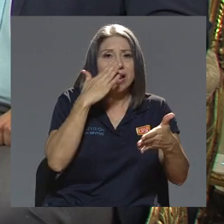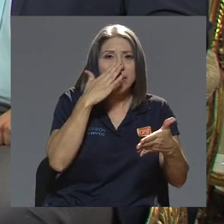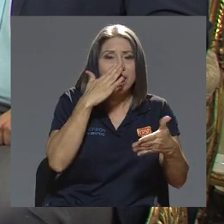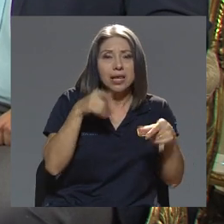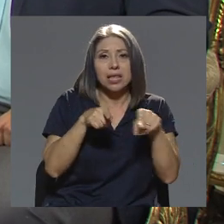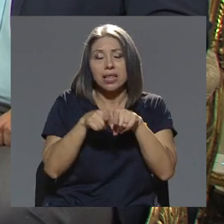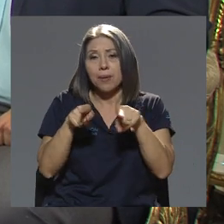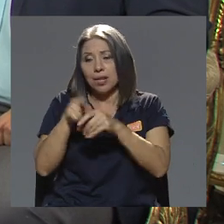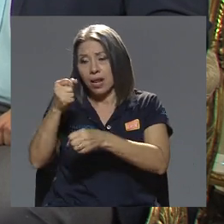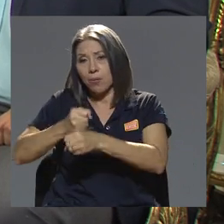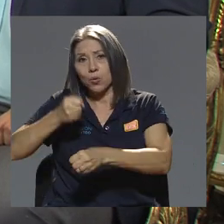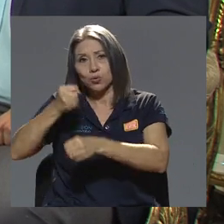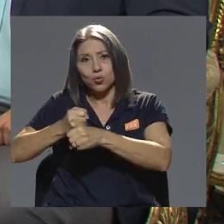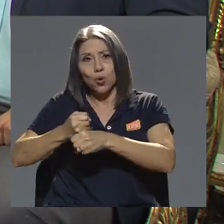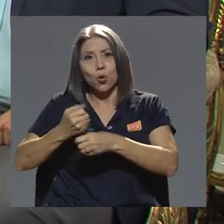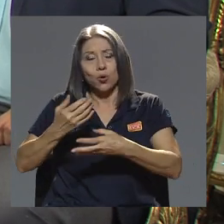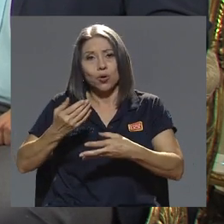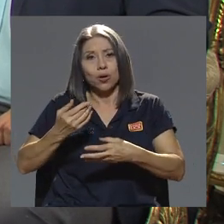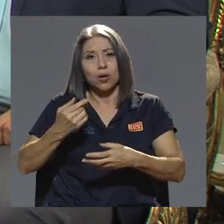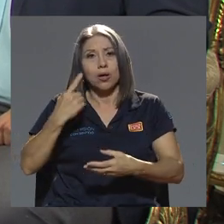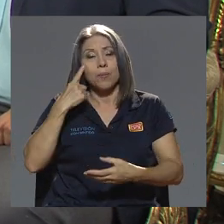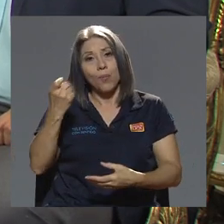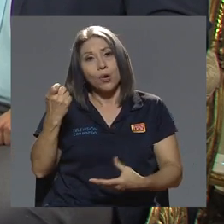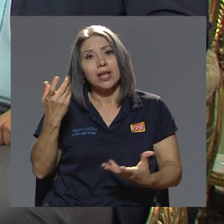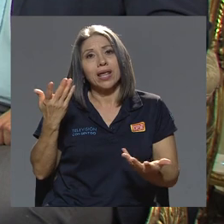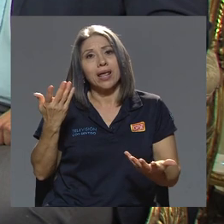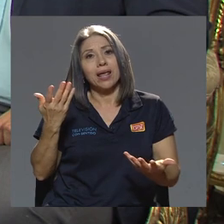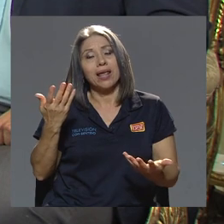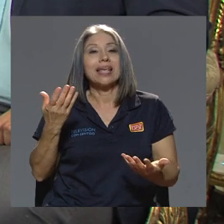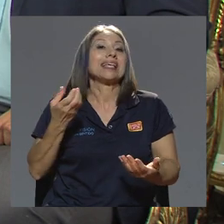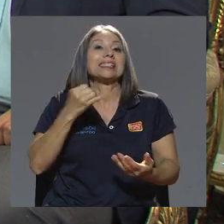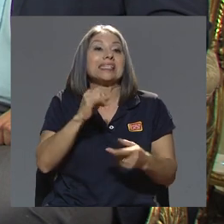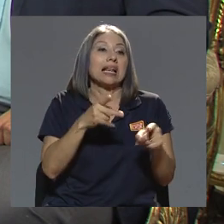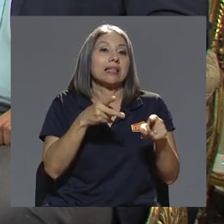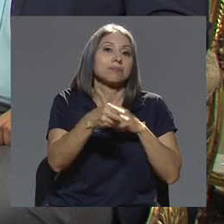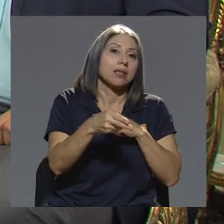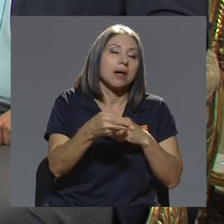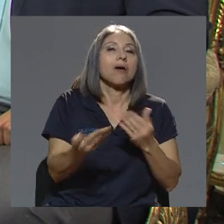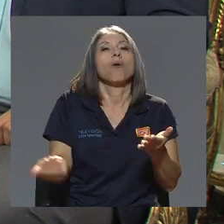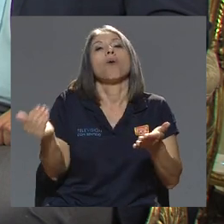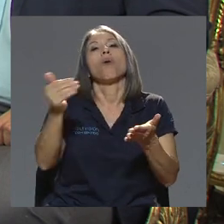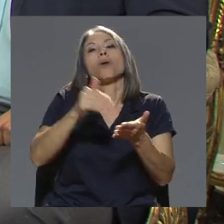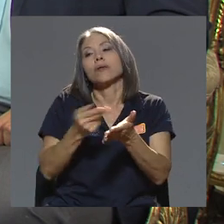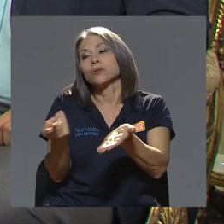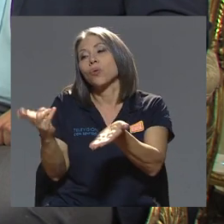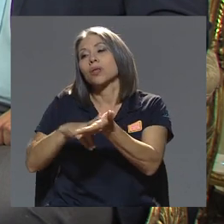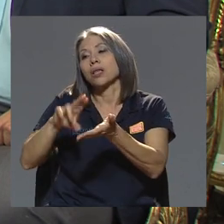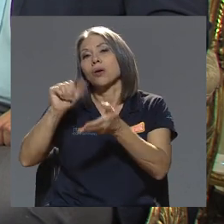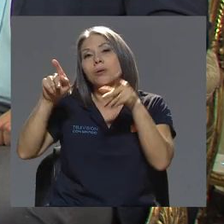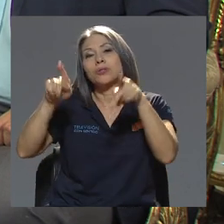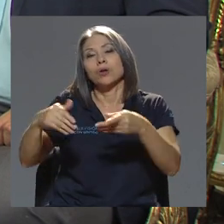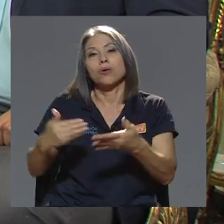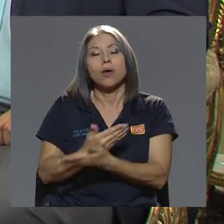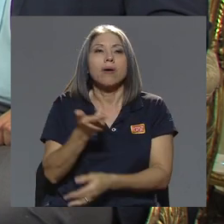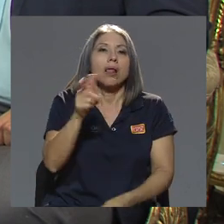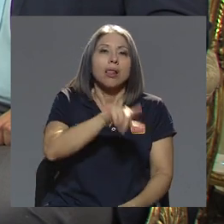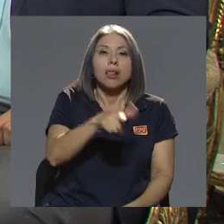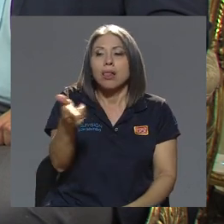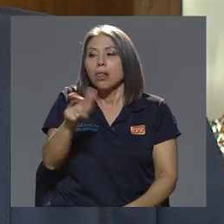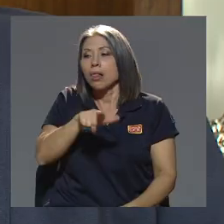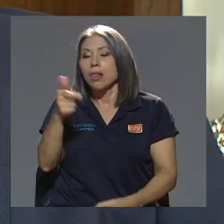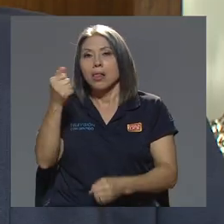rotación laboral, hay que volver a entrenar a la nueva trabajadora. Entonces, los